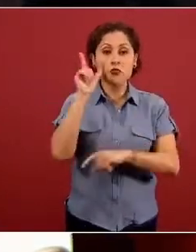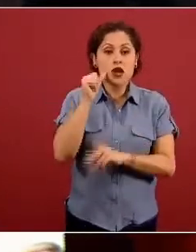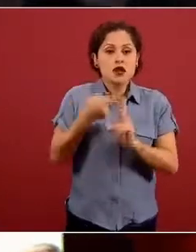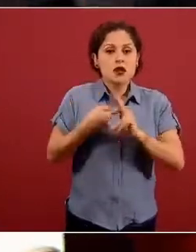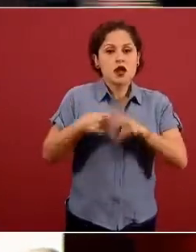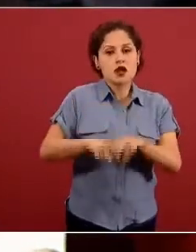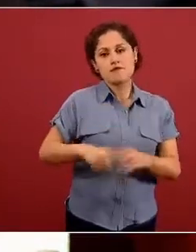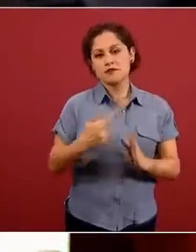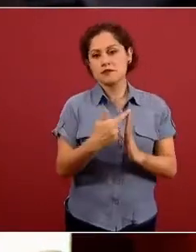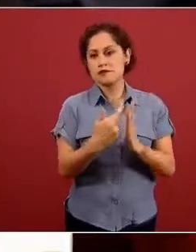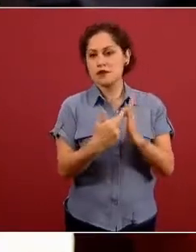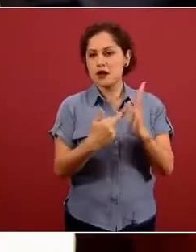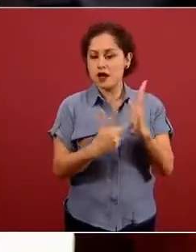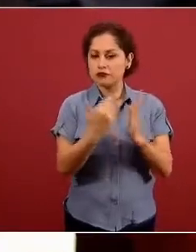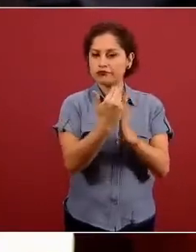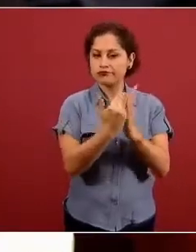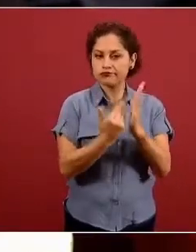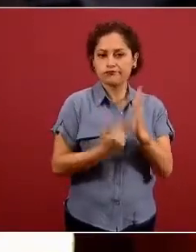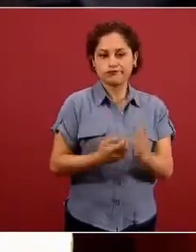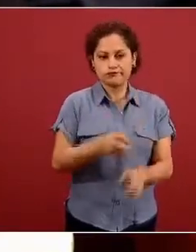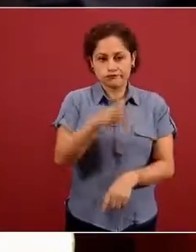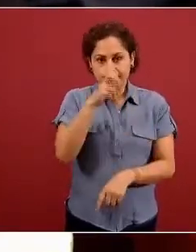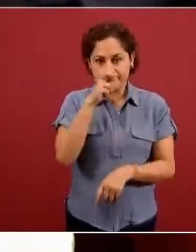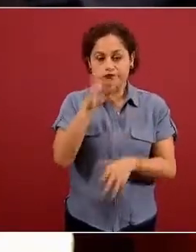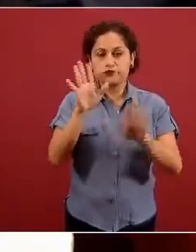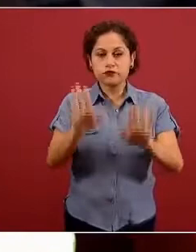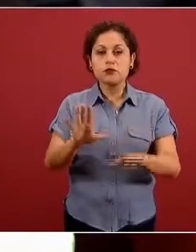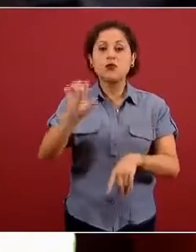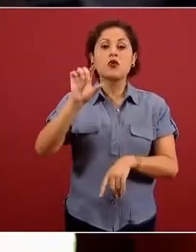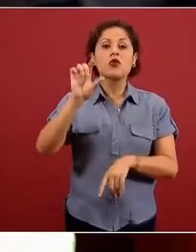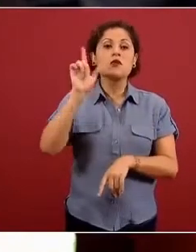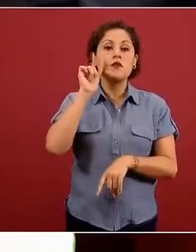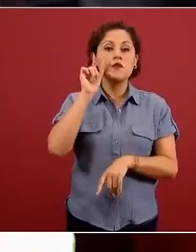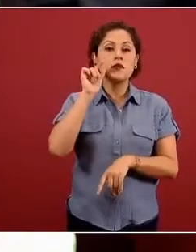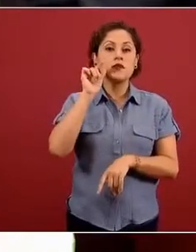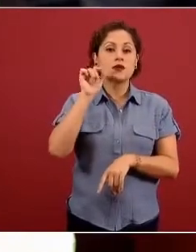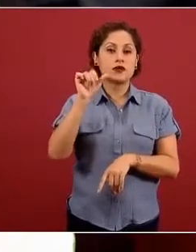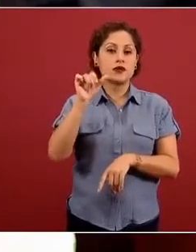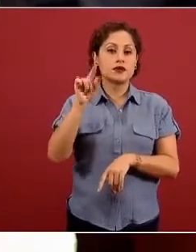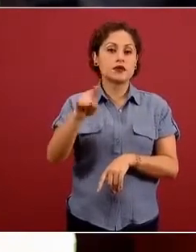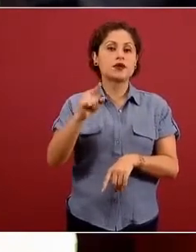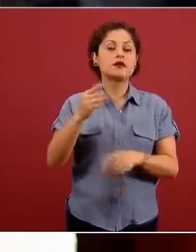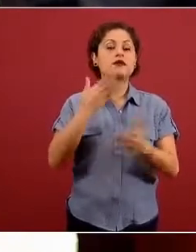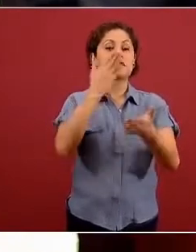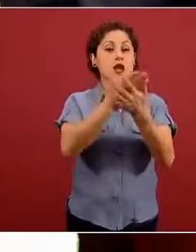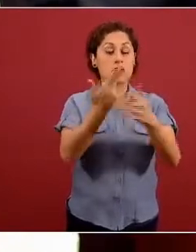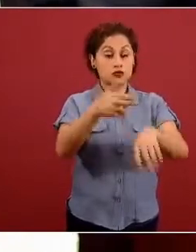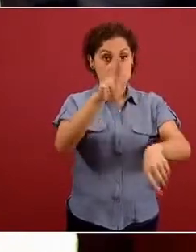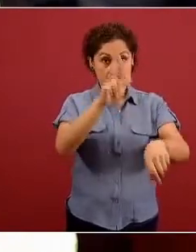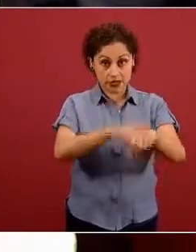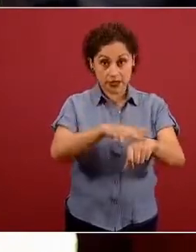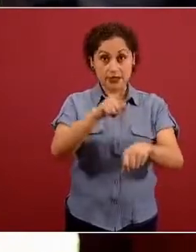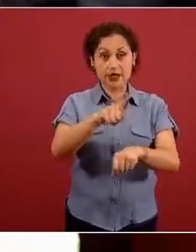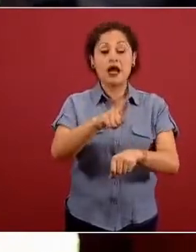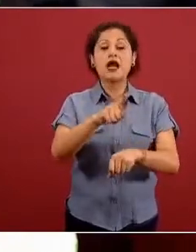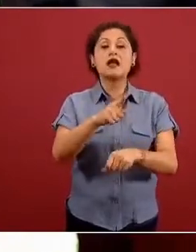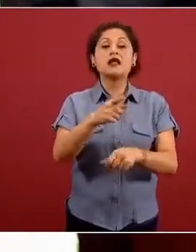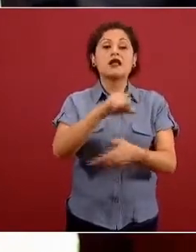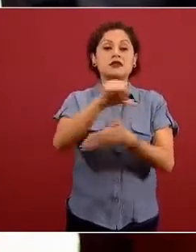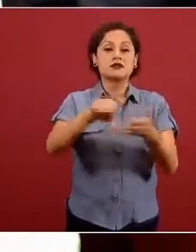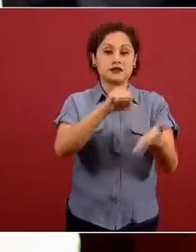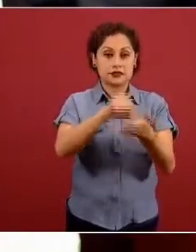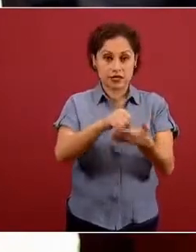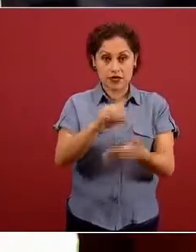día de hoy nos llevan a conocer un hospital en el Centro Banamex que está bastante bien, pero en el contexto